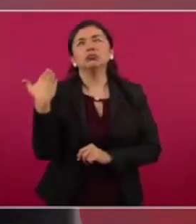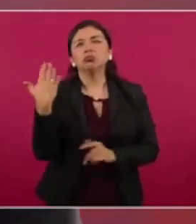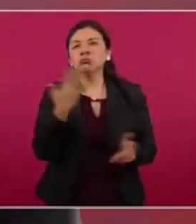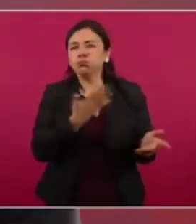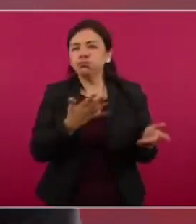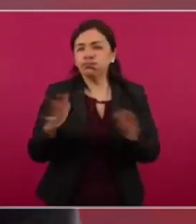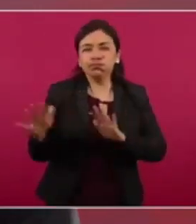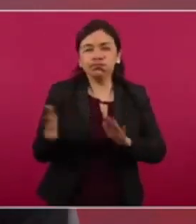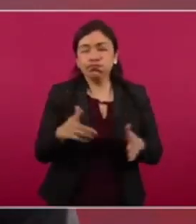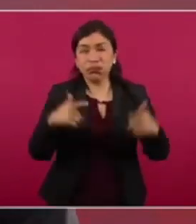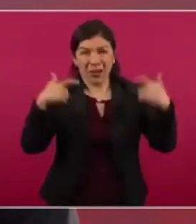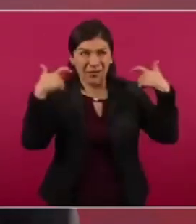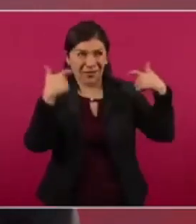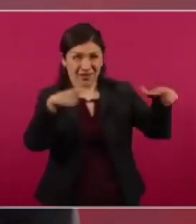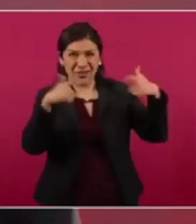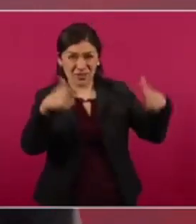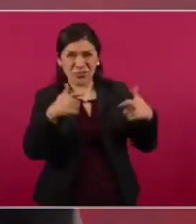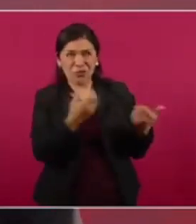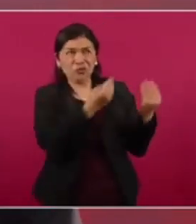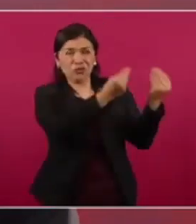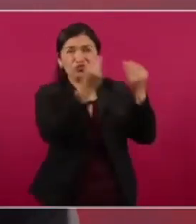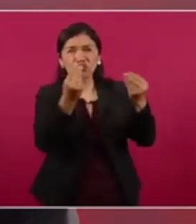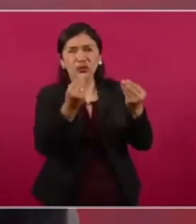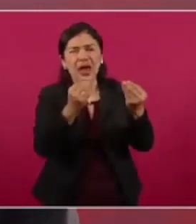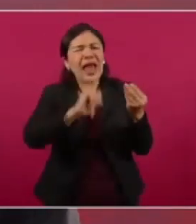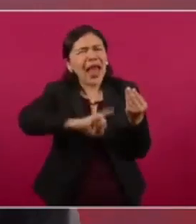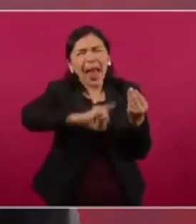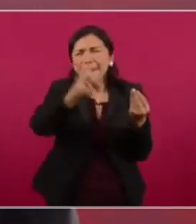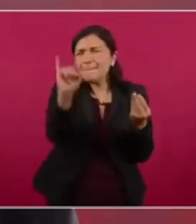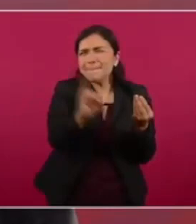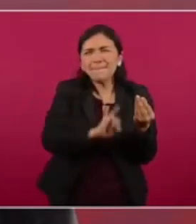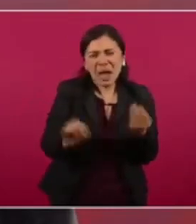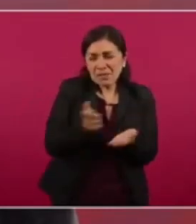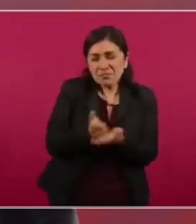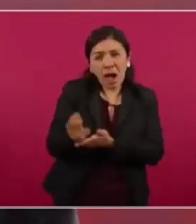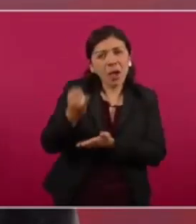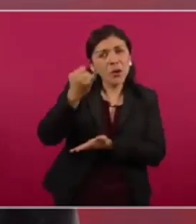potentados que nunca pagaban impuestos.